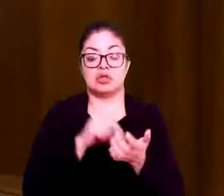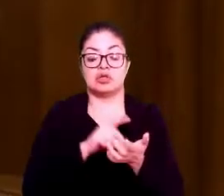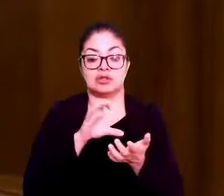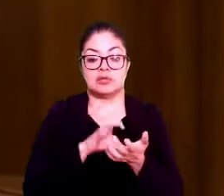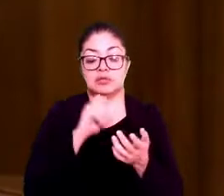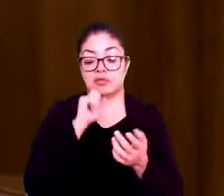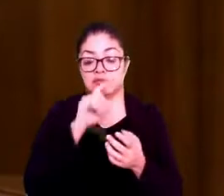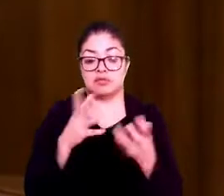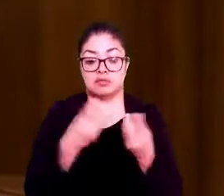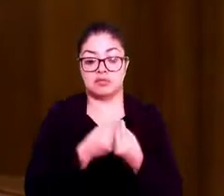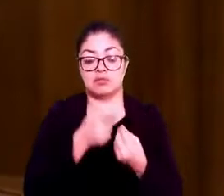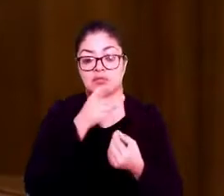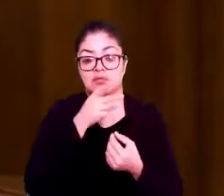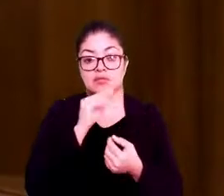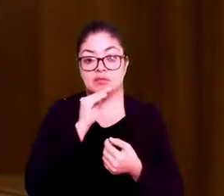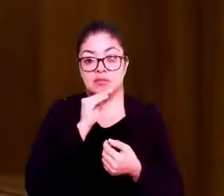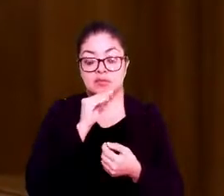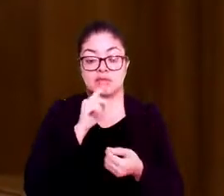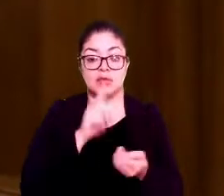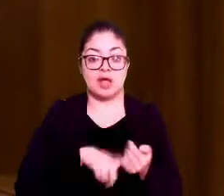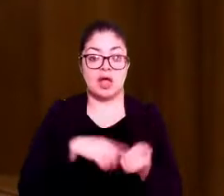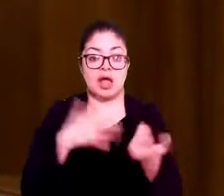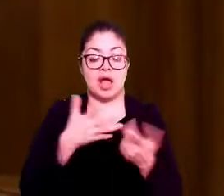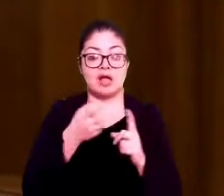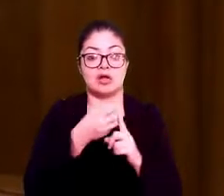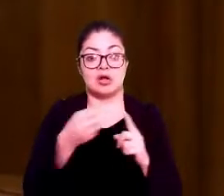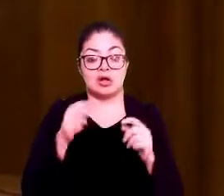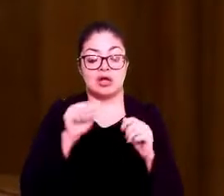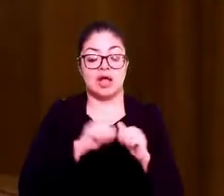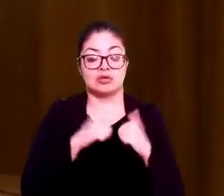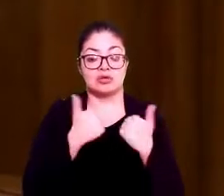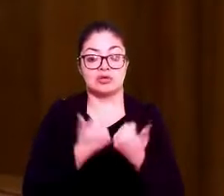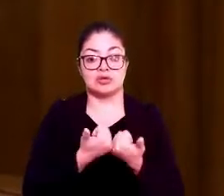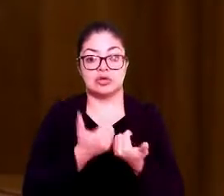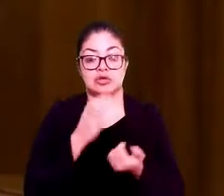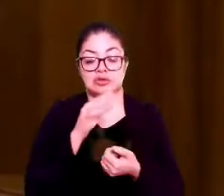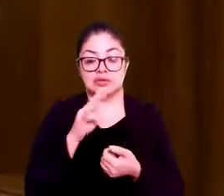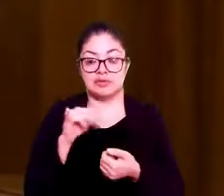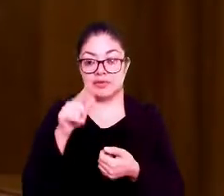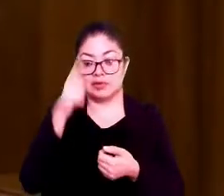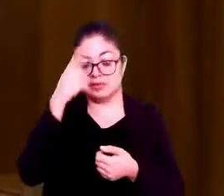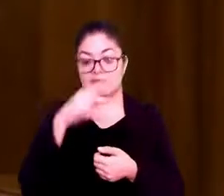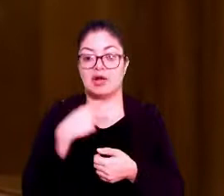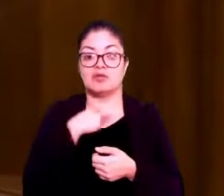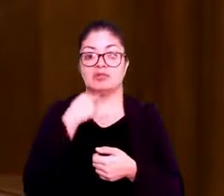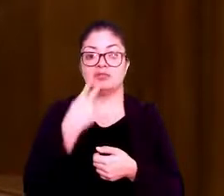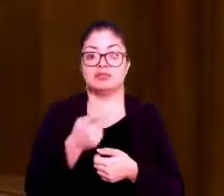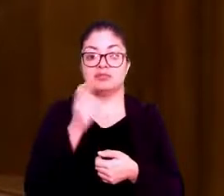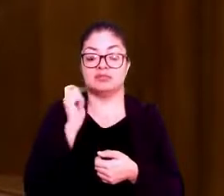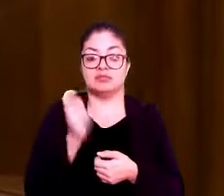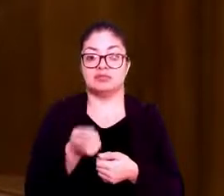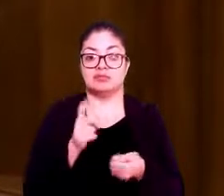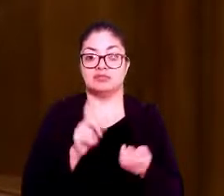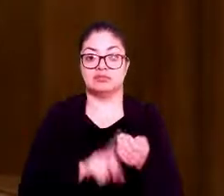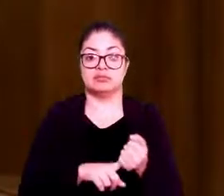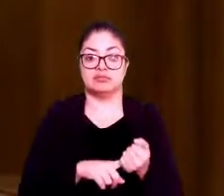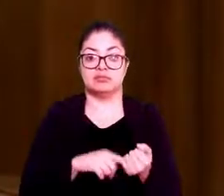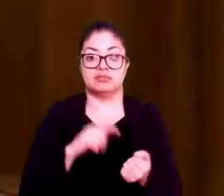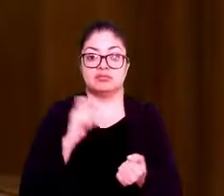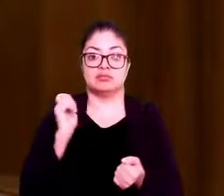a sus padres, madres, cuidadores y organizaciones de la sociedad civil, alzaron la voz para expresar su enojo,